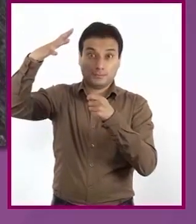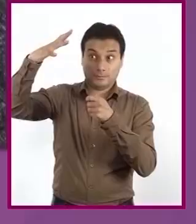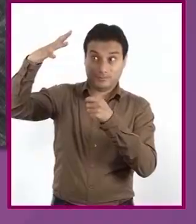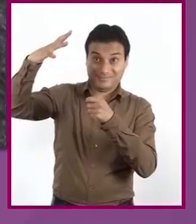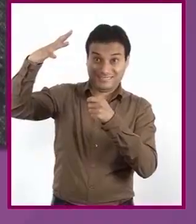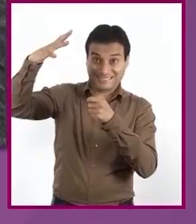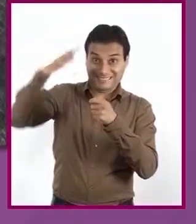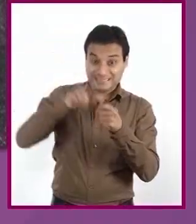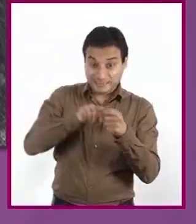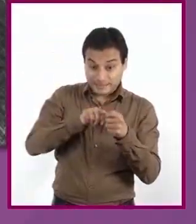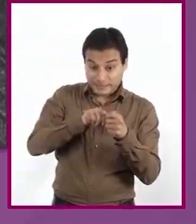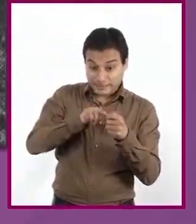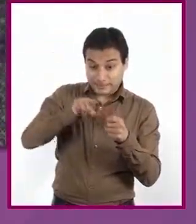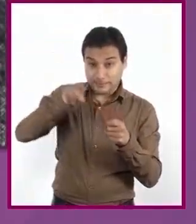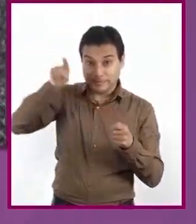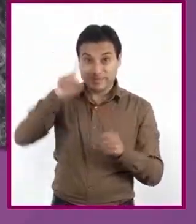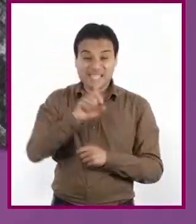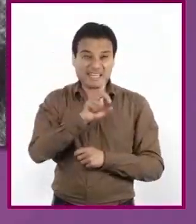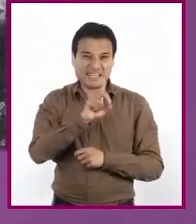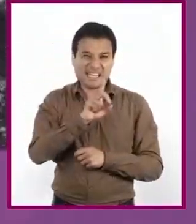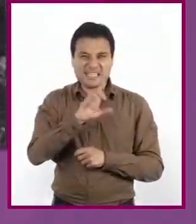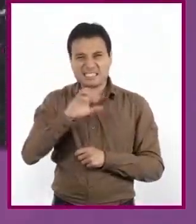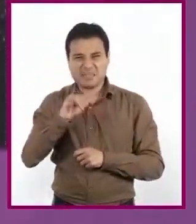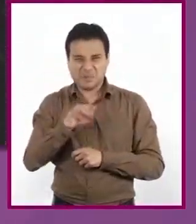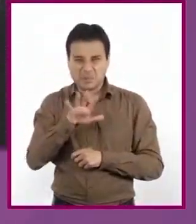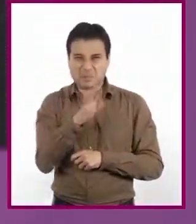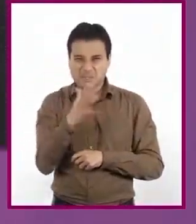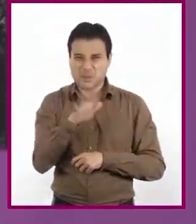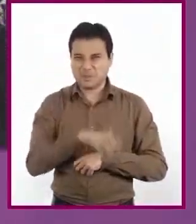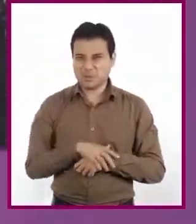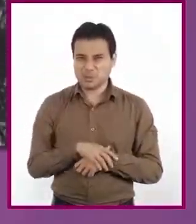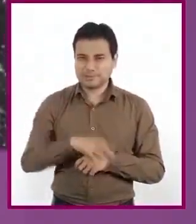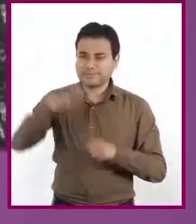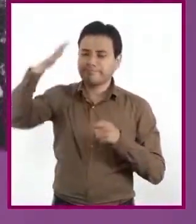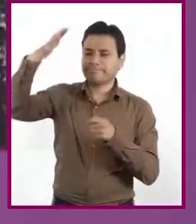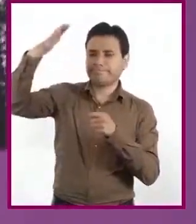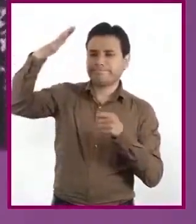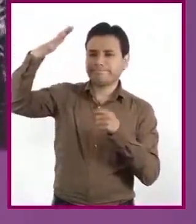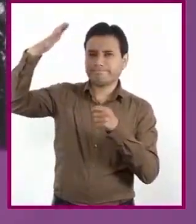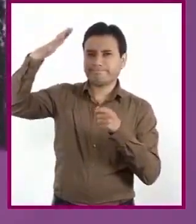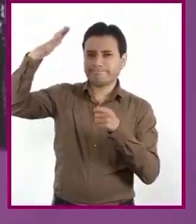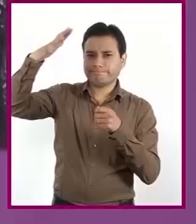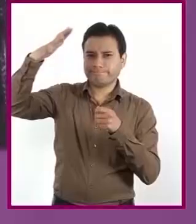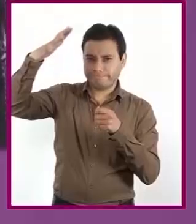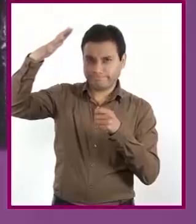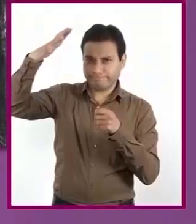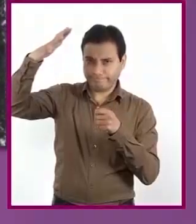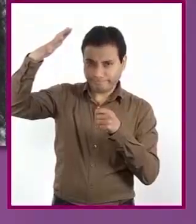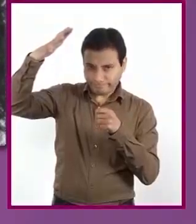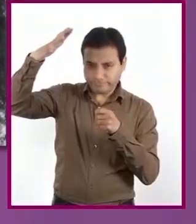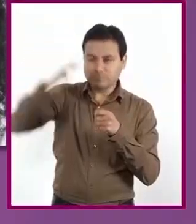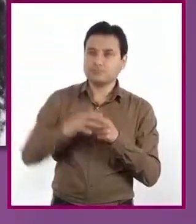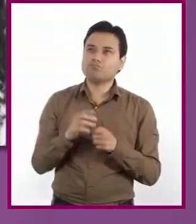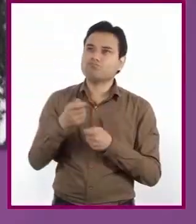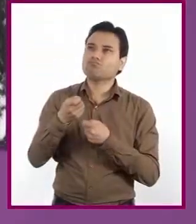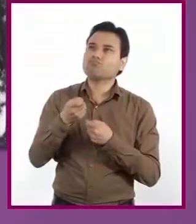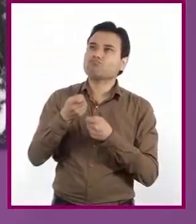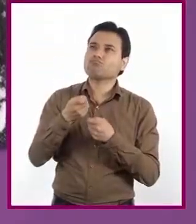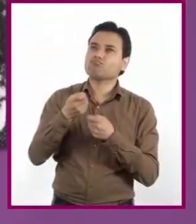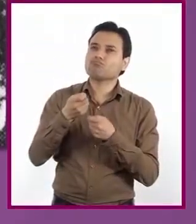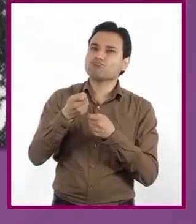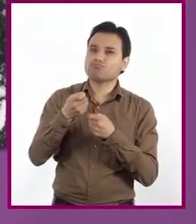un alambre de unos 30 centímetros que sobresalía por encima de la estructura y la cuerda que lo sostenía